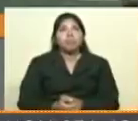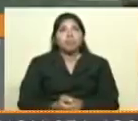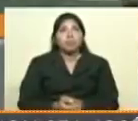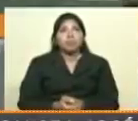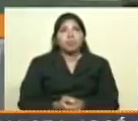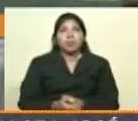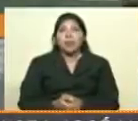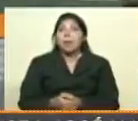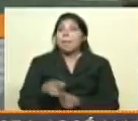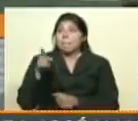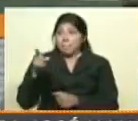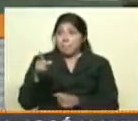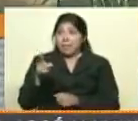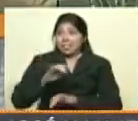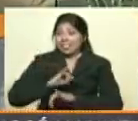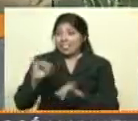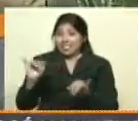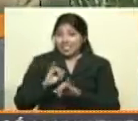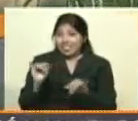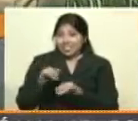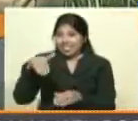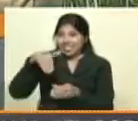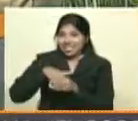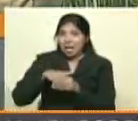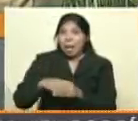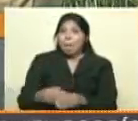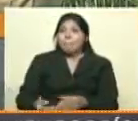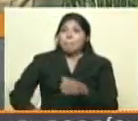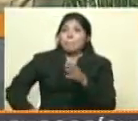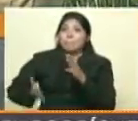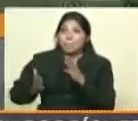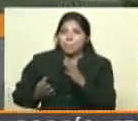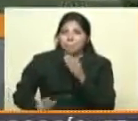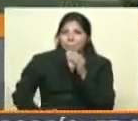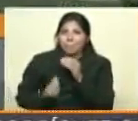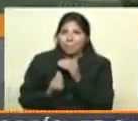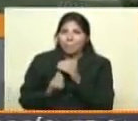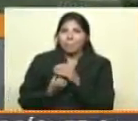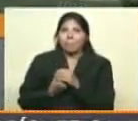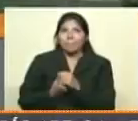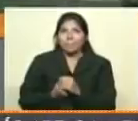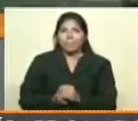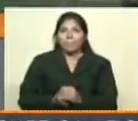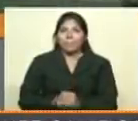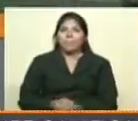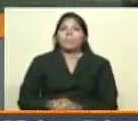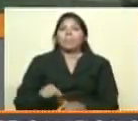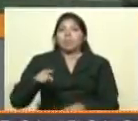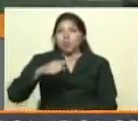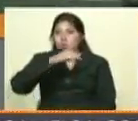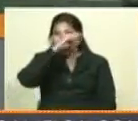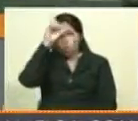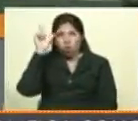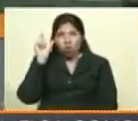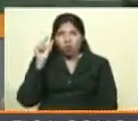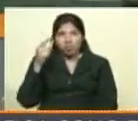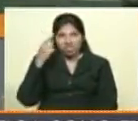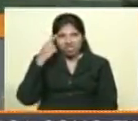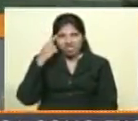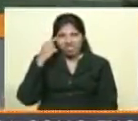pa'l mismísimo Carrizo, Julio Borges. Bandido. Julio Borges, de paso, se quedó en el